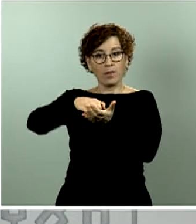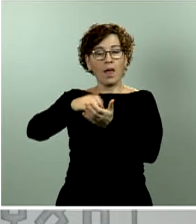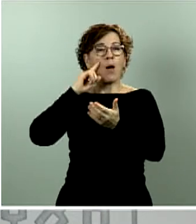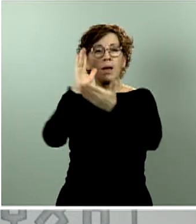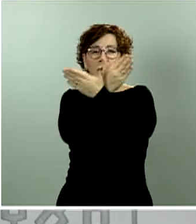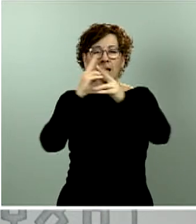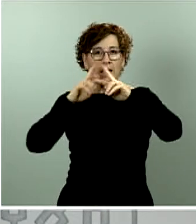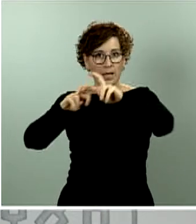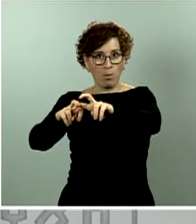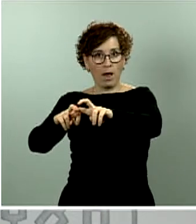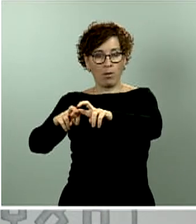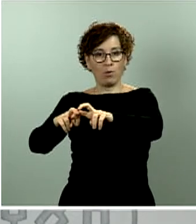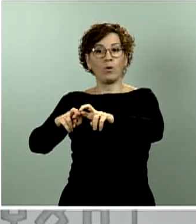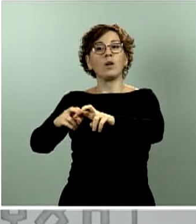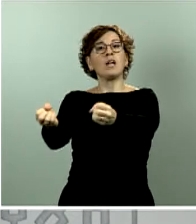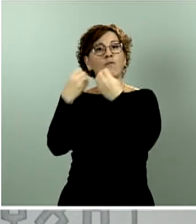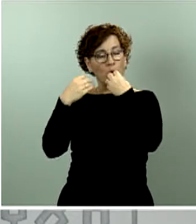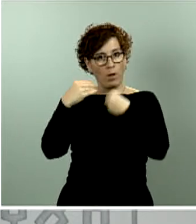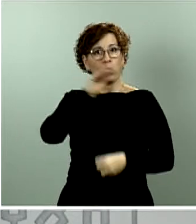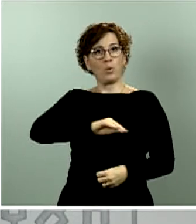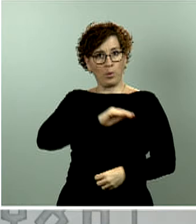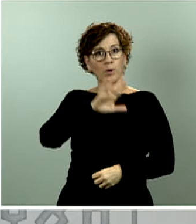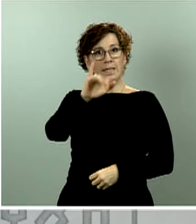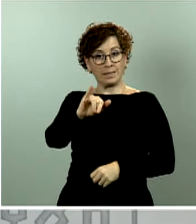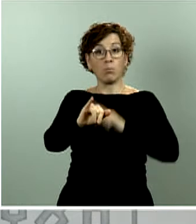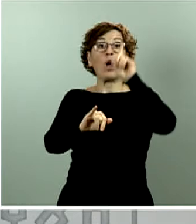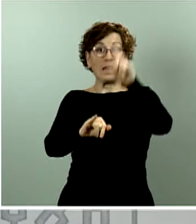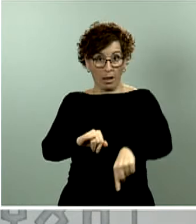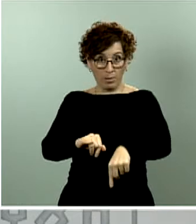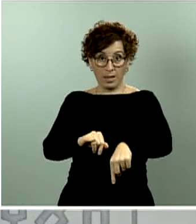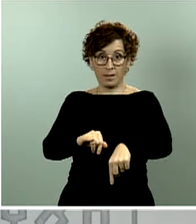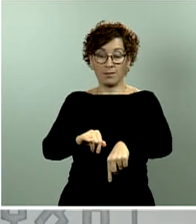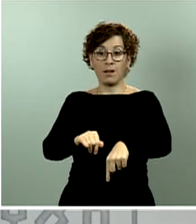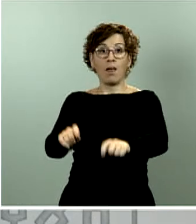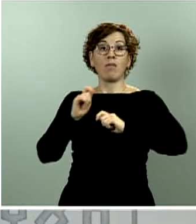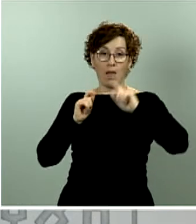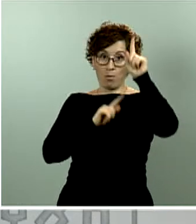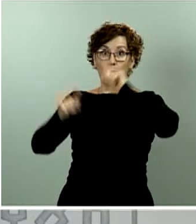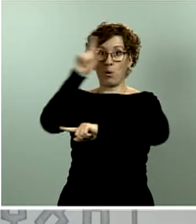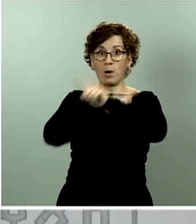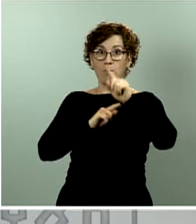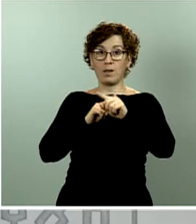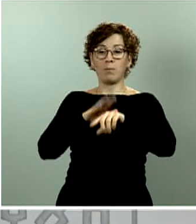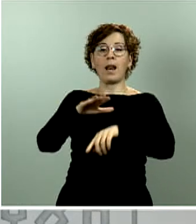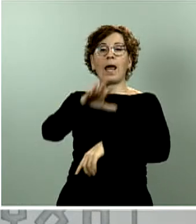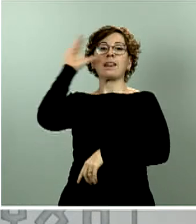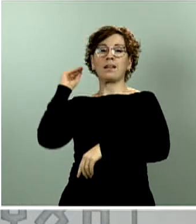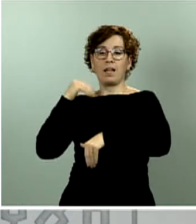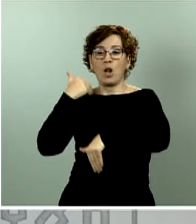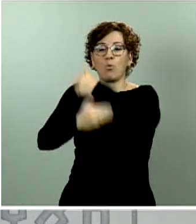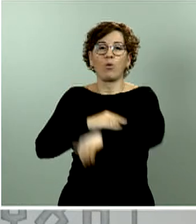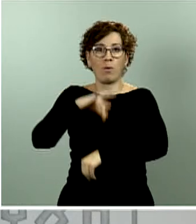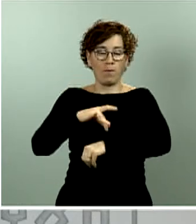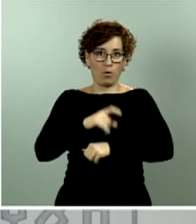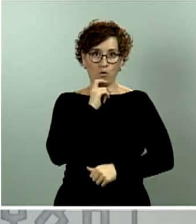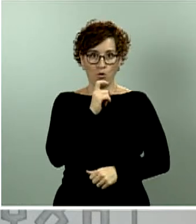también es cierto que, como hemos visto, genera algunos problemas de interpretación de la evolución de la epidemia. Ahora mismo las pruebas están